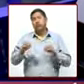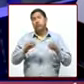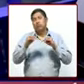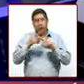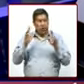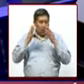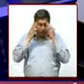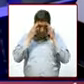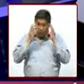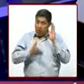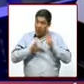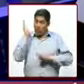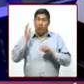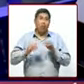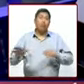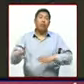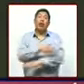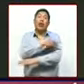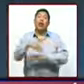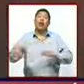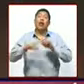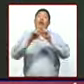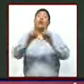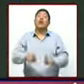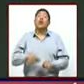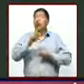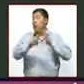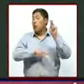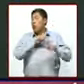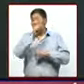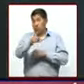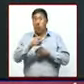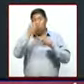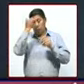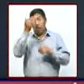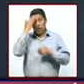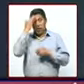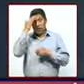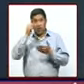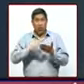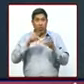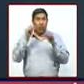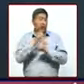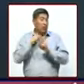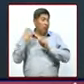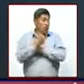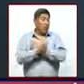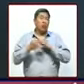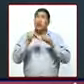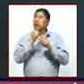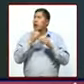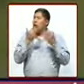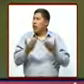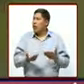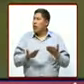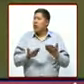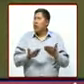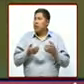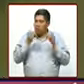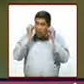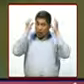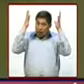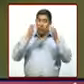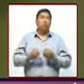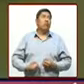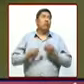Pero a ver, hemos salido a la calle para hablar con la población, con usted, porque usted también sabe de esto, ¿no es cierto? Hemos tenido episodios que nos han asustado